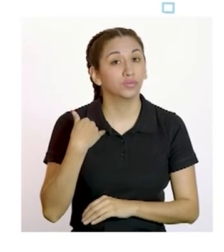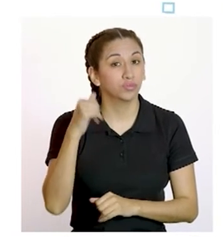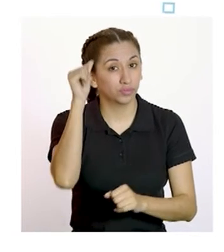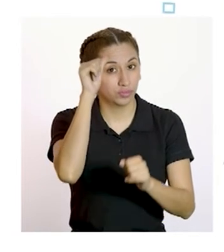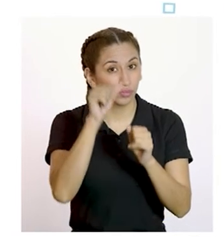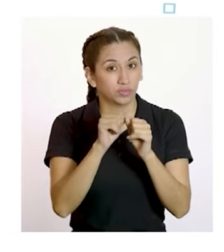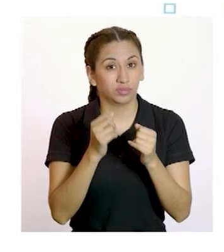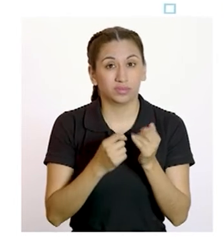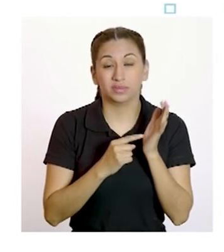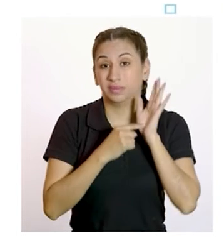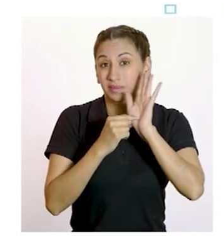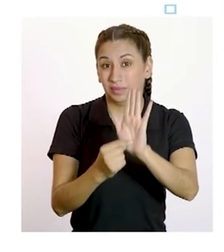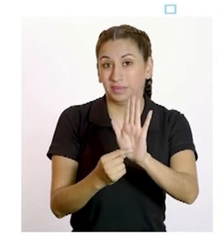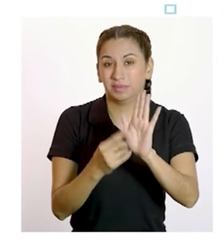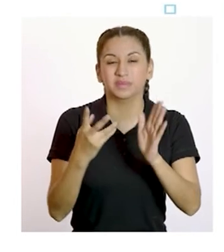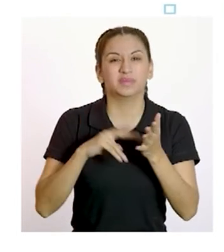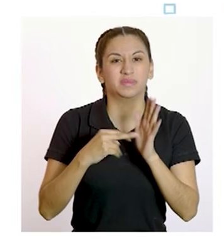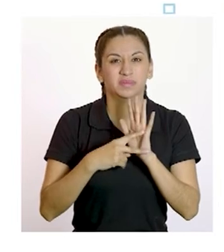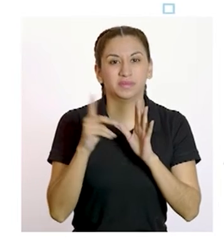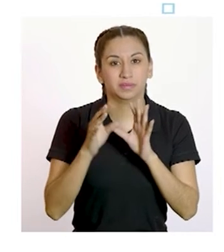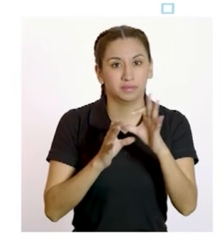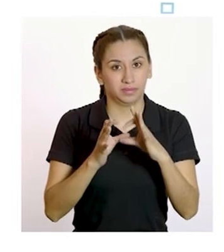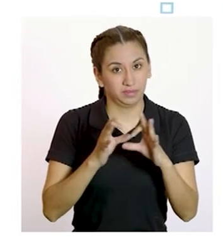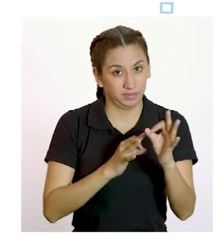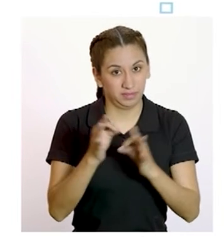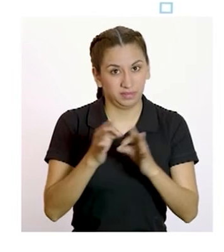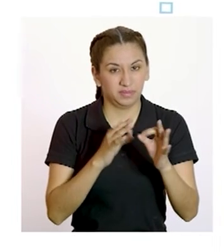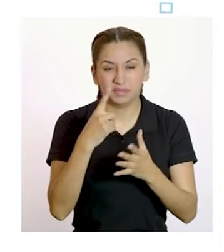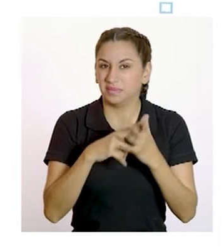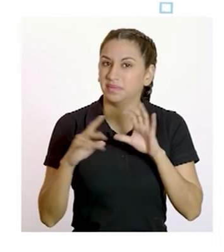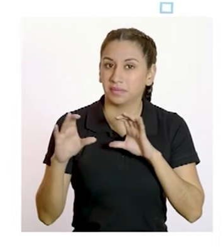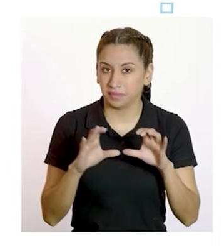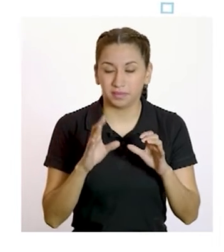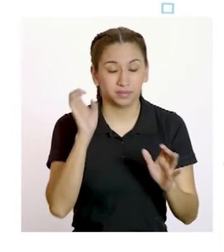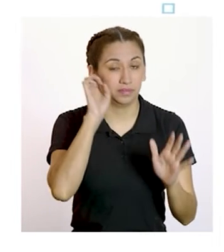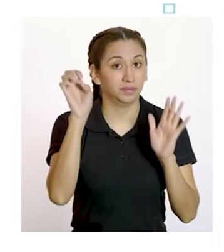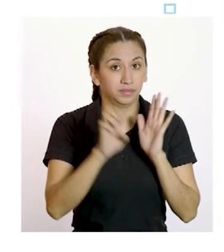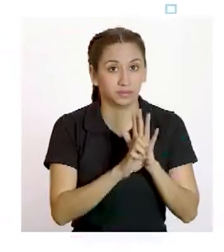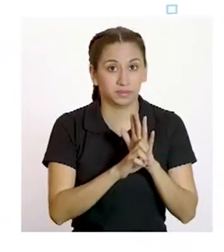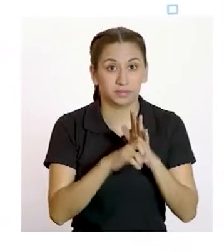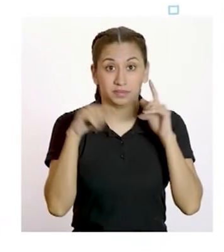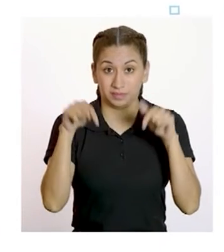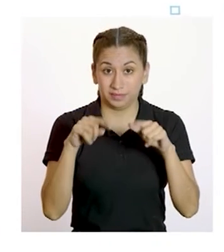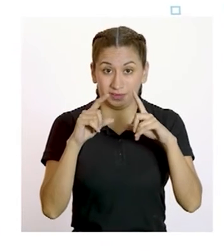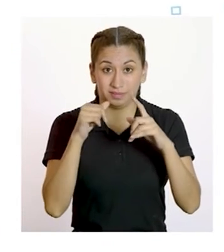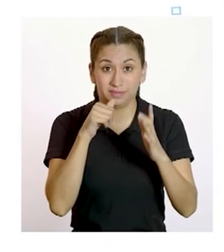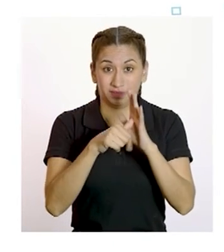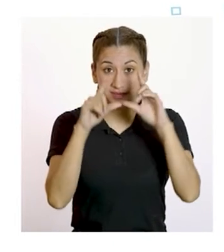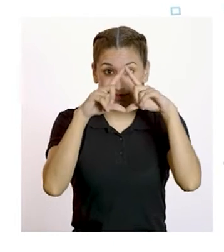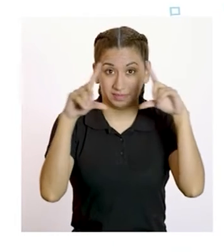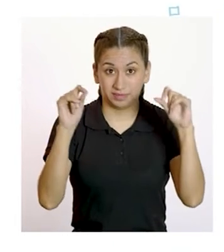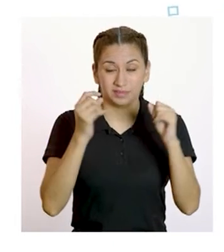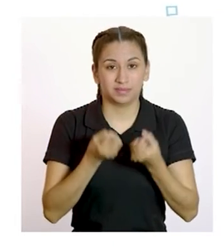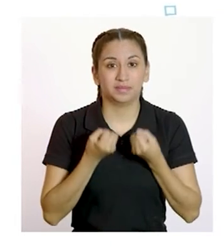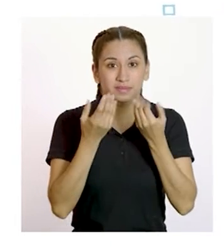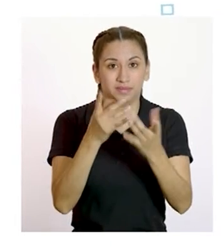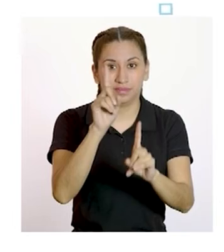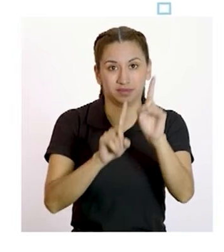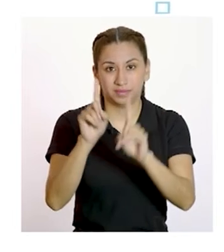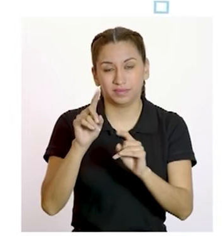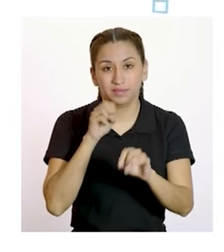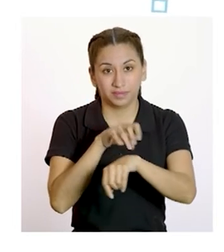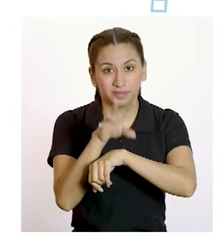Les recuerdo que la presentación consiste en explicar lo que se hará. Por ejemplo, en esta cartilla daremos